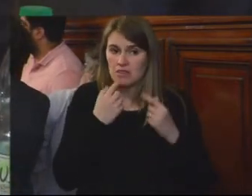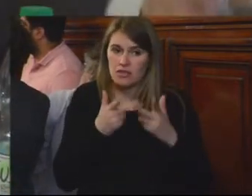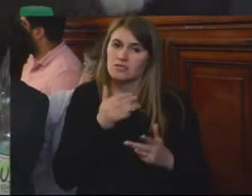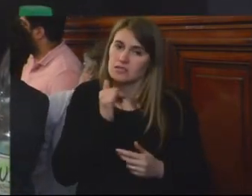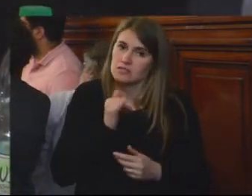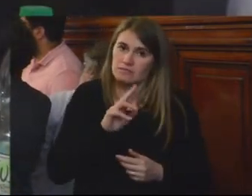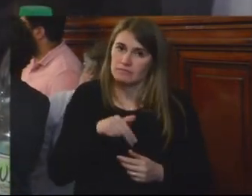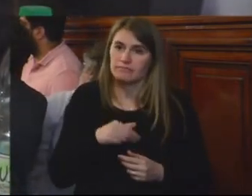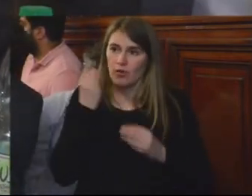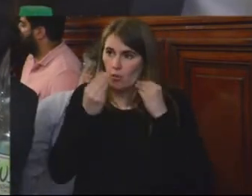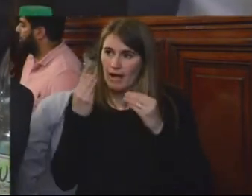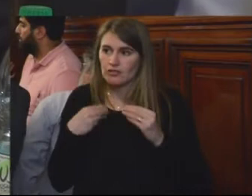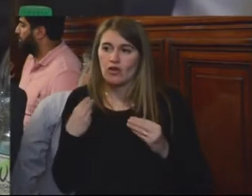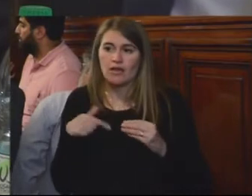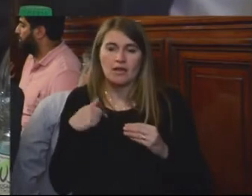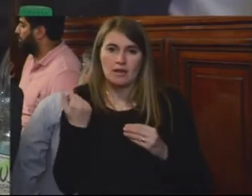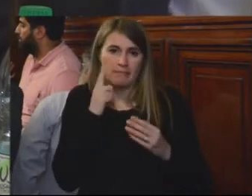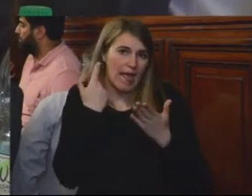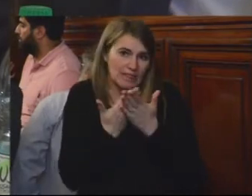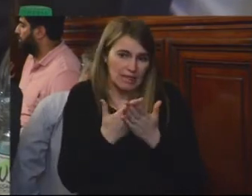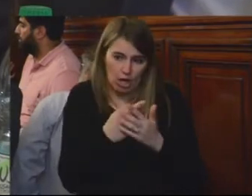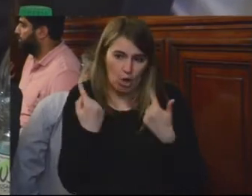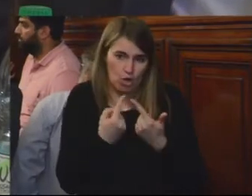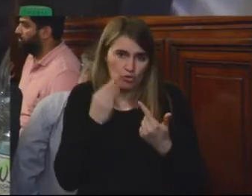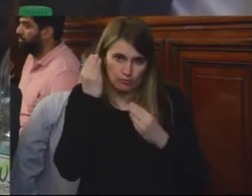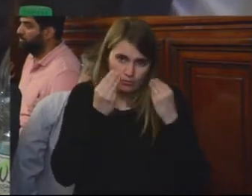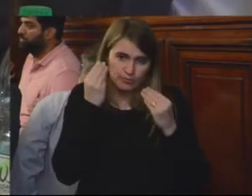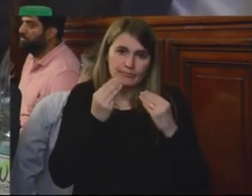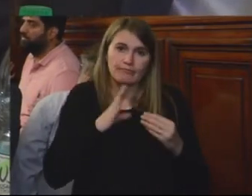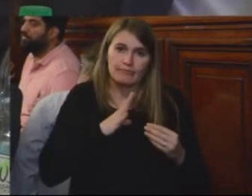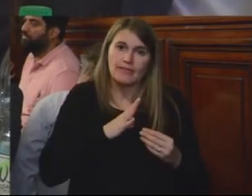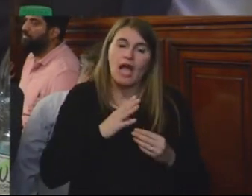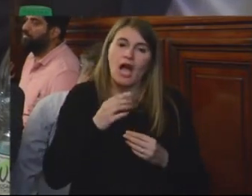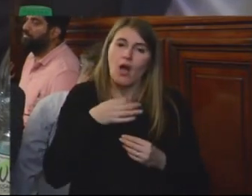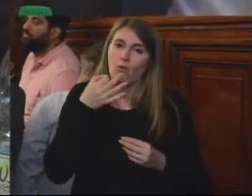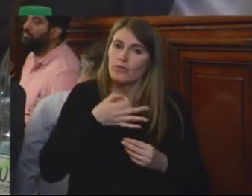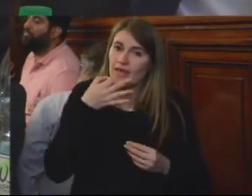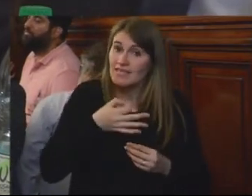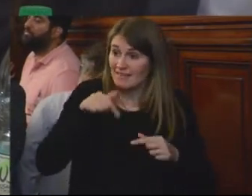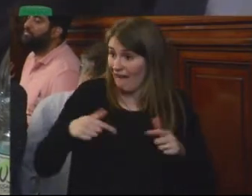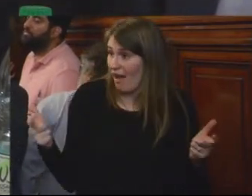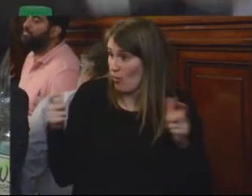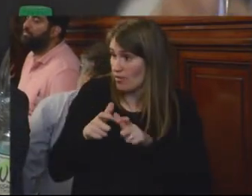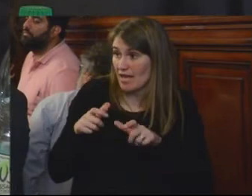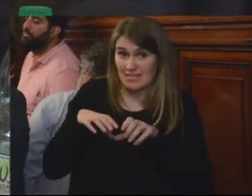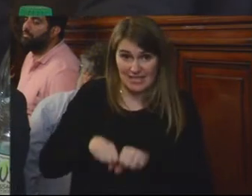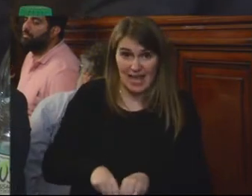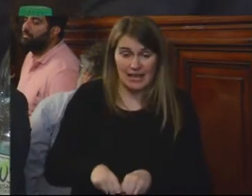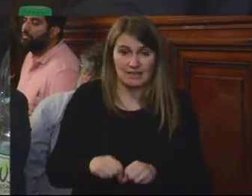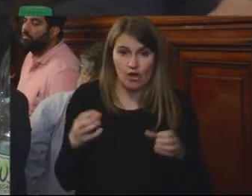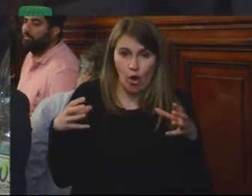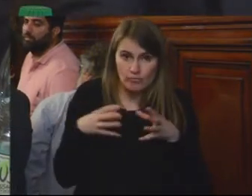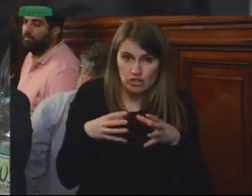en nuestros planteos hemos sido a camps lo en audiencia de la comisión interamericana ha sido